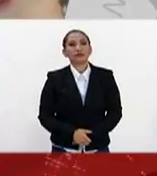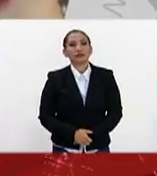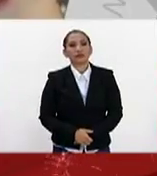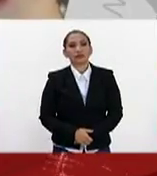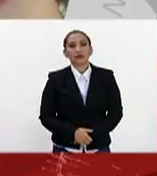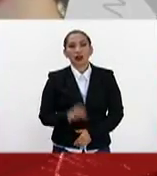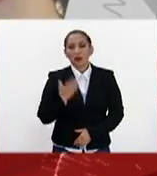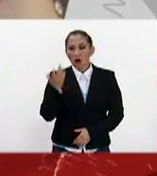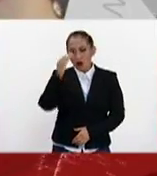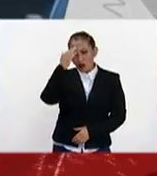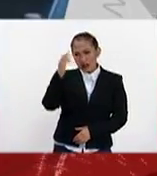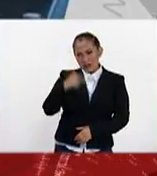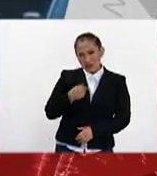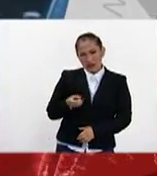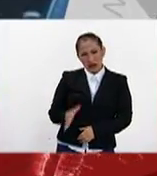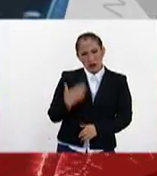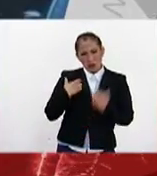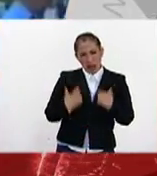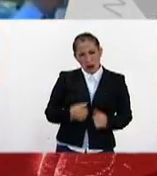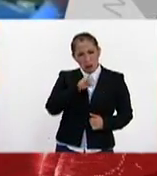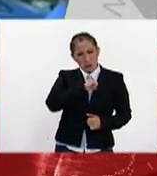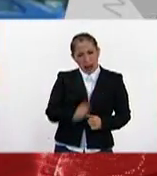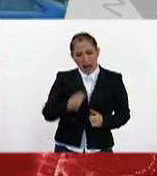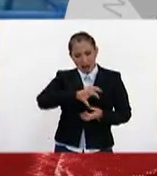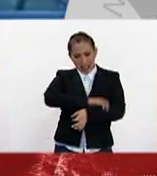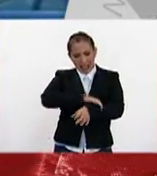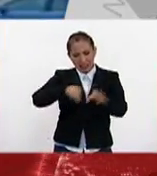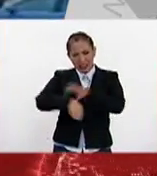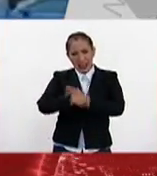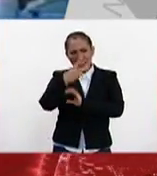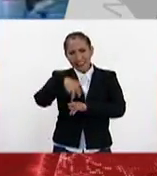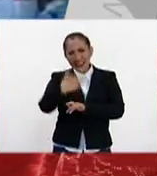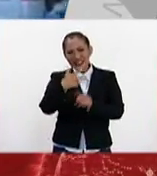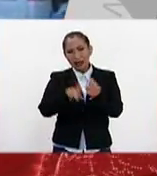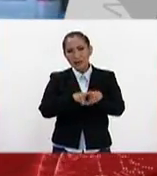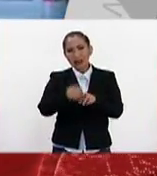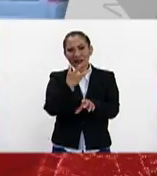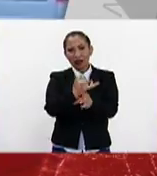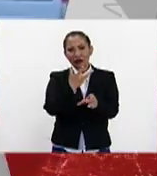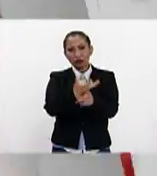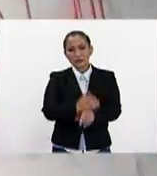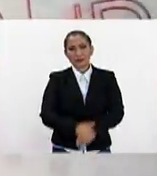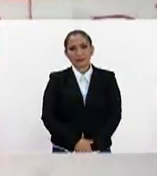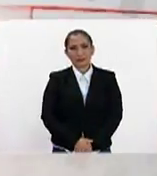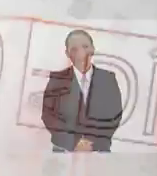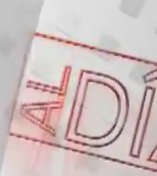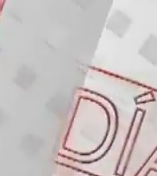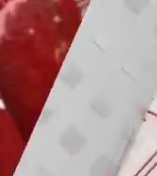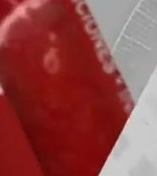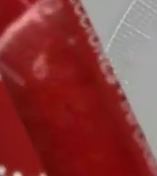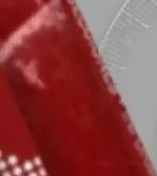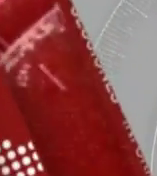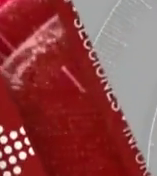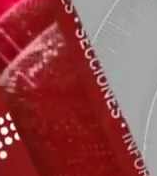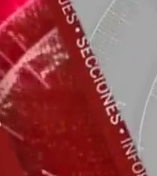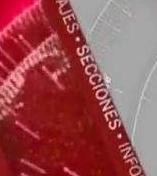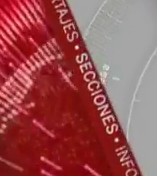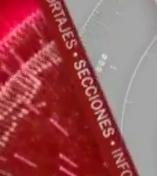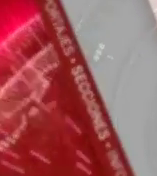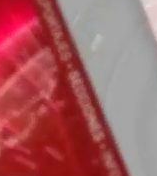Como depravación humana, califican el encadenamiento de 3 hermanos en los Estados Unidos.